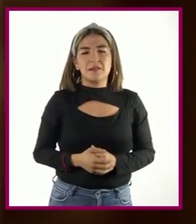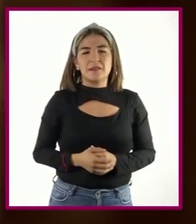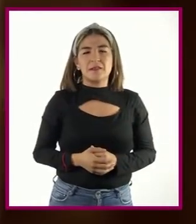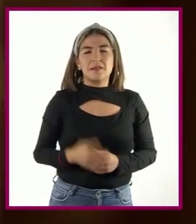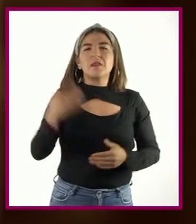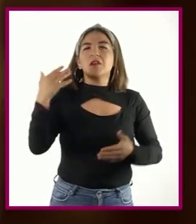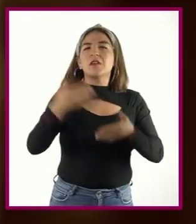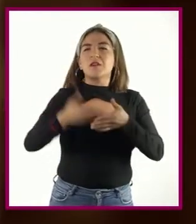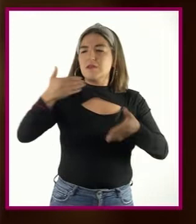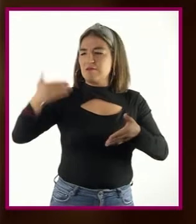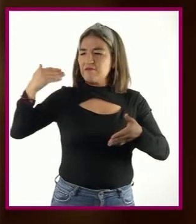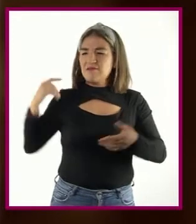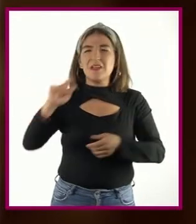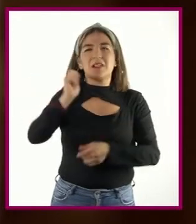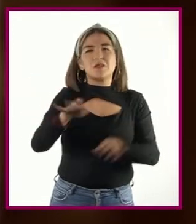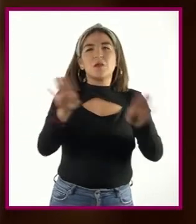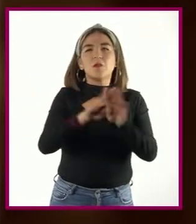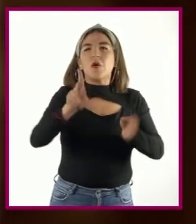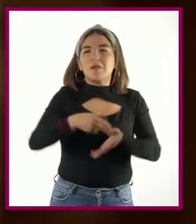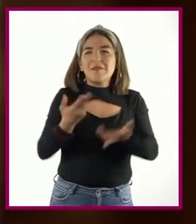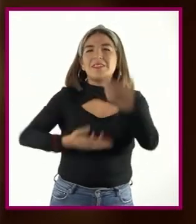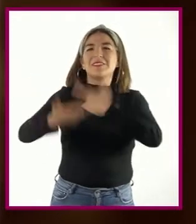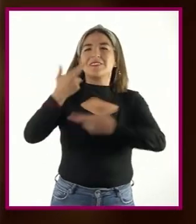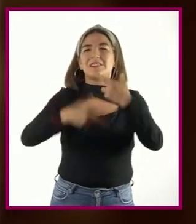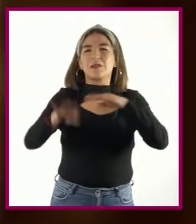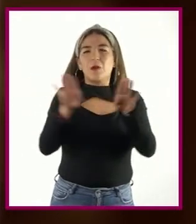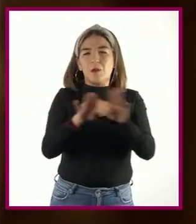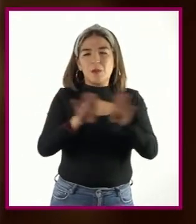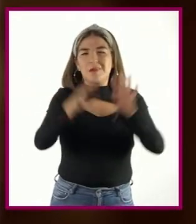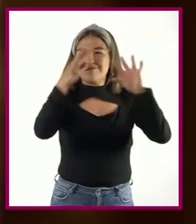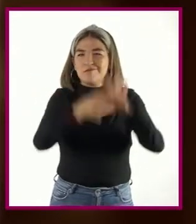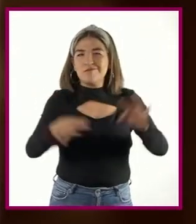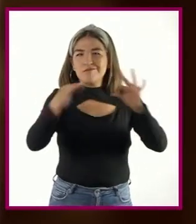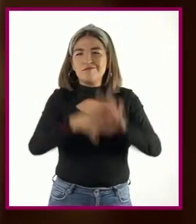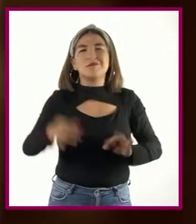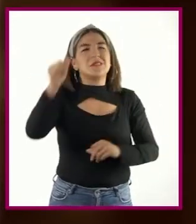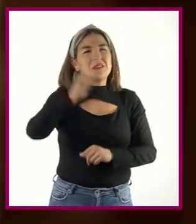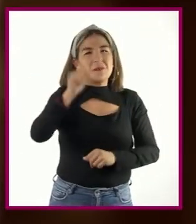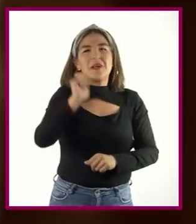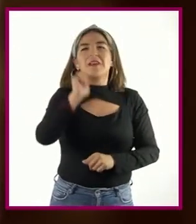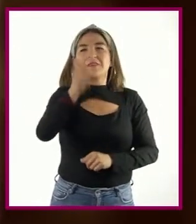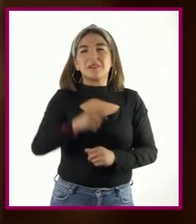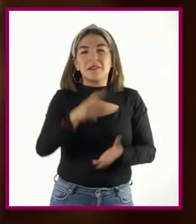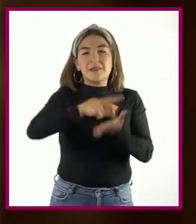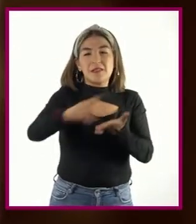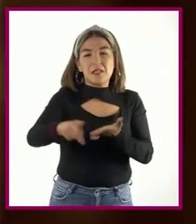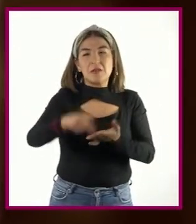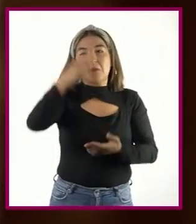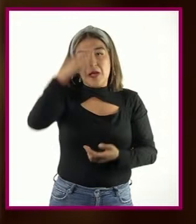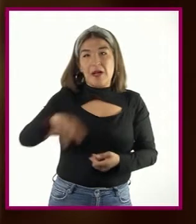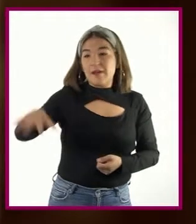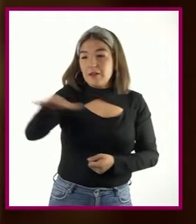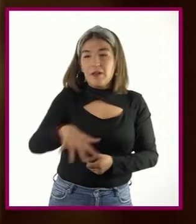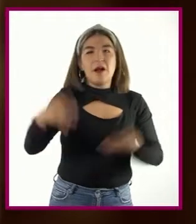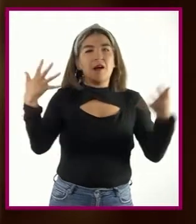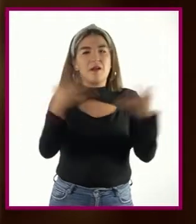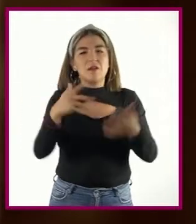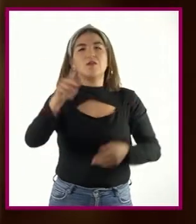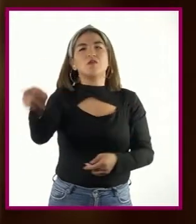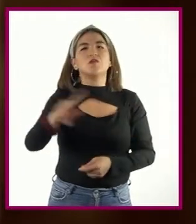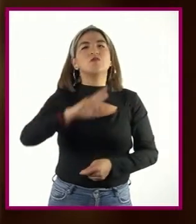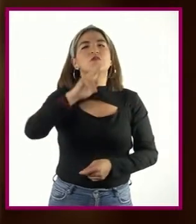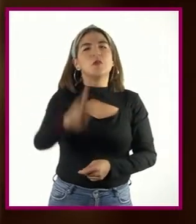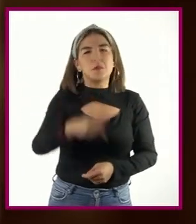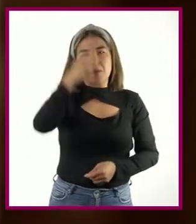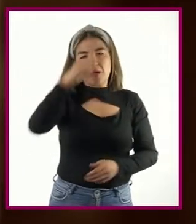últimamente se ha reivindicado y se ha mencionado mucho es el derecho a que ellos tengan voz